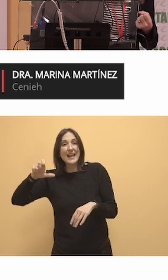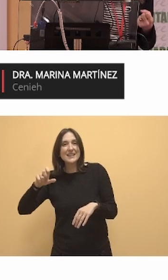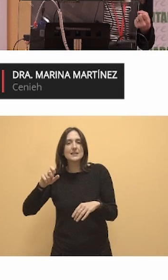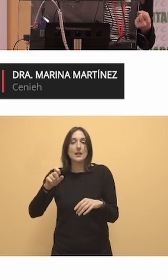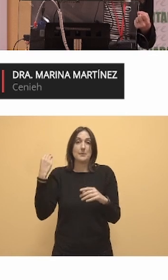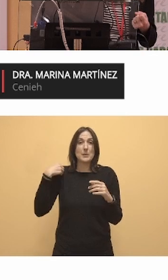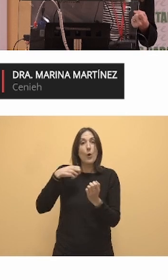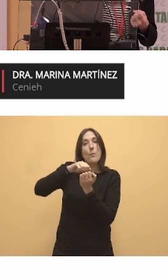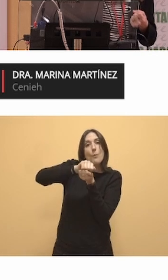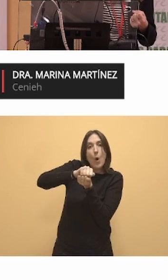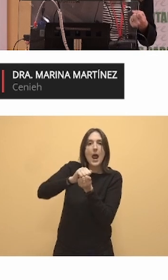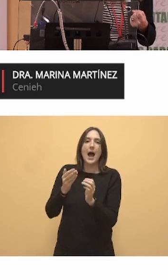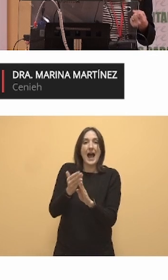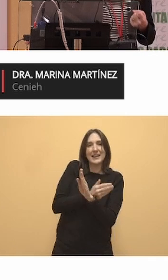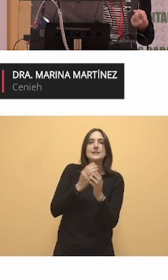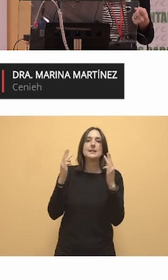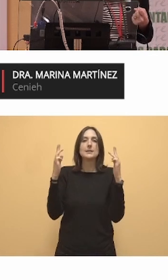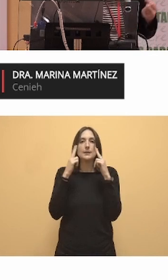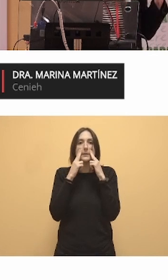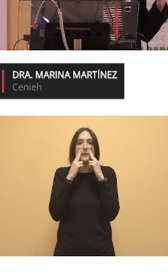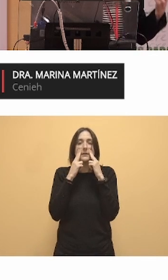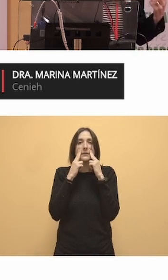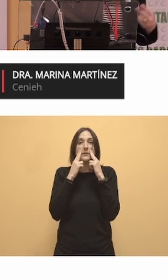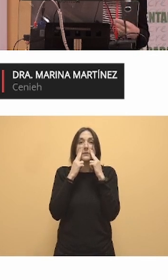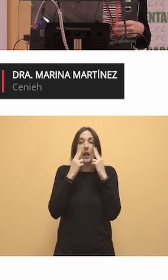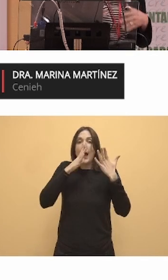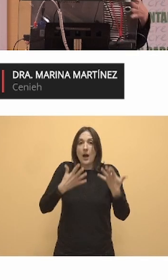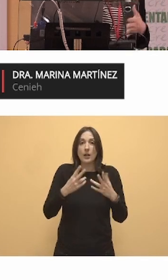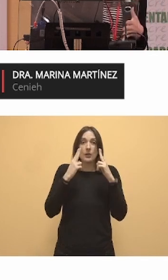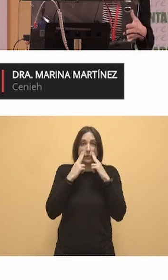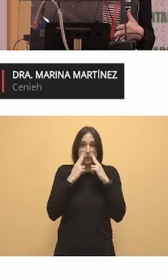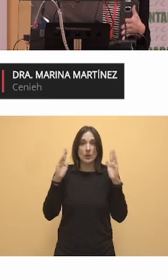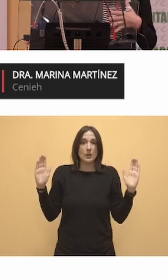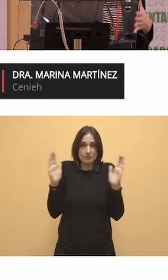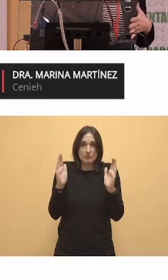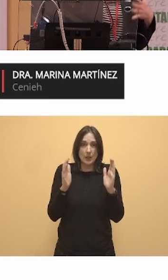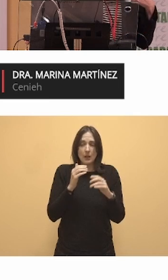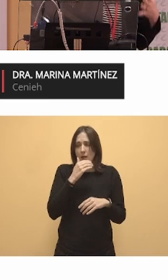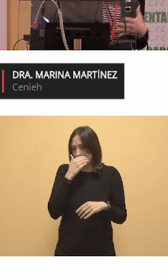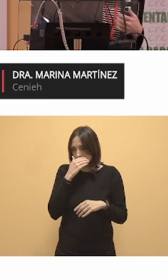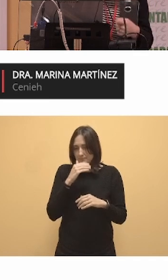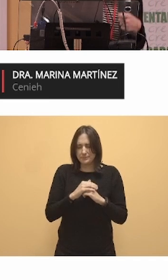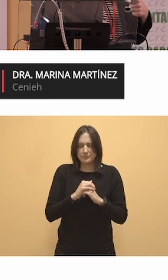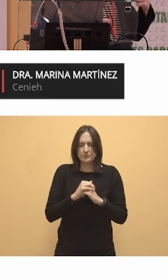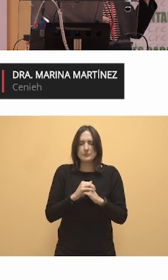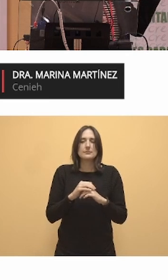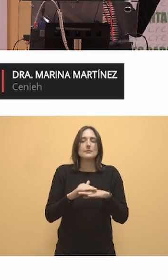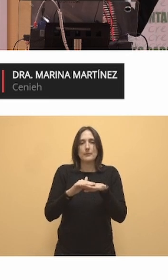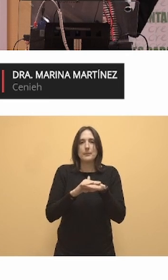200 millones de años, se nos han reducido, se nos hemos quedado en 2, y esto sí que es curioso, lo de la desaparición